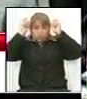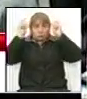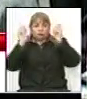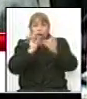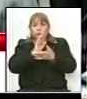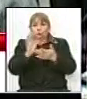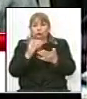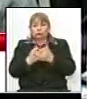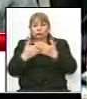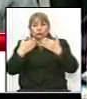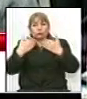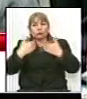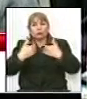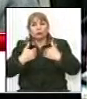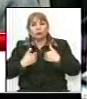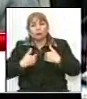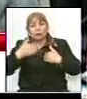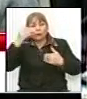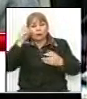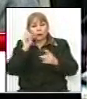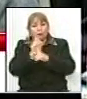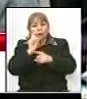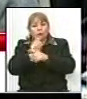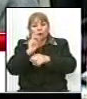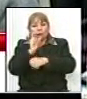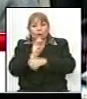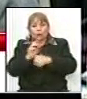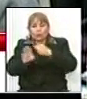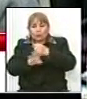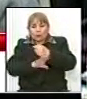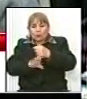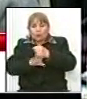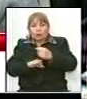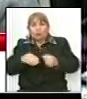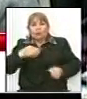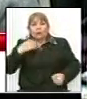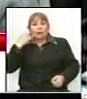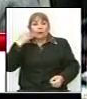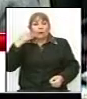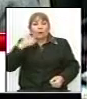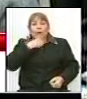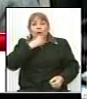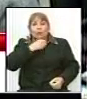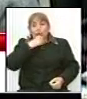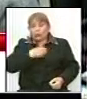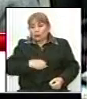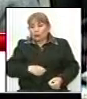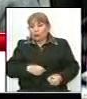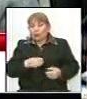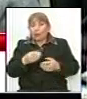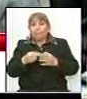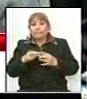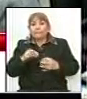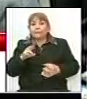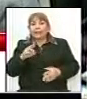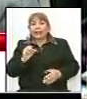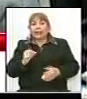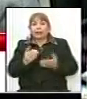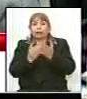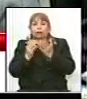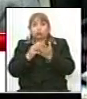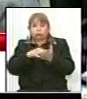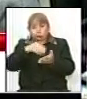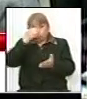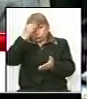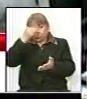todos, tendríamos que tener capacitación básica en tema de adulto mayor, y eso se debe dar en pregrado, ¿no? Y os prueben